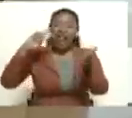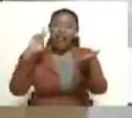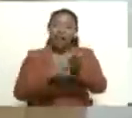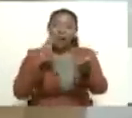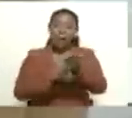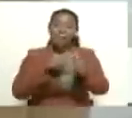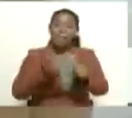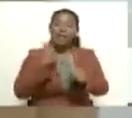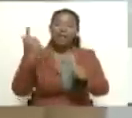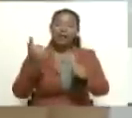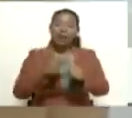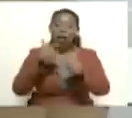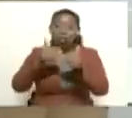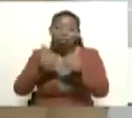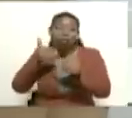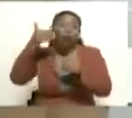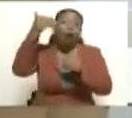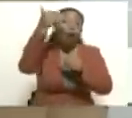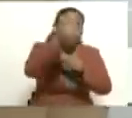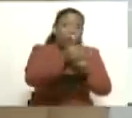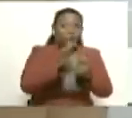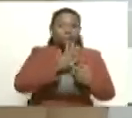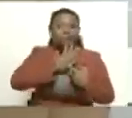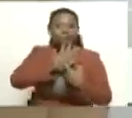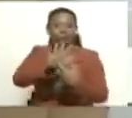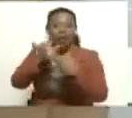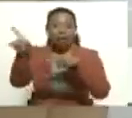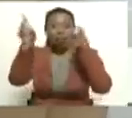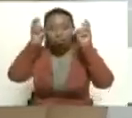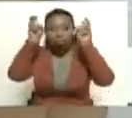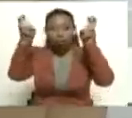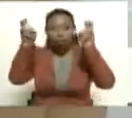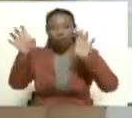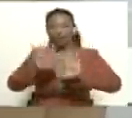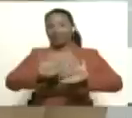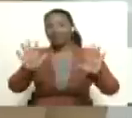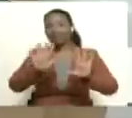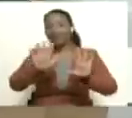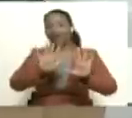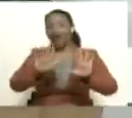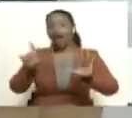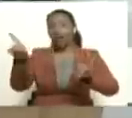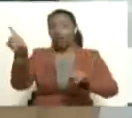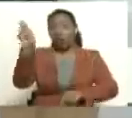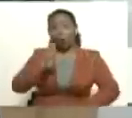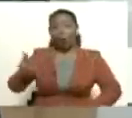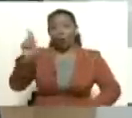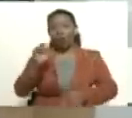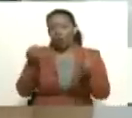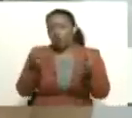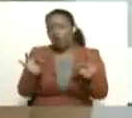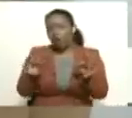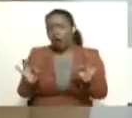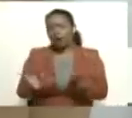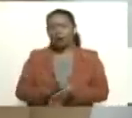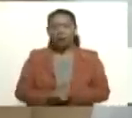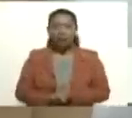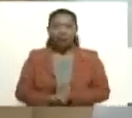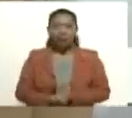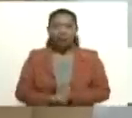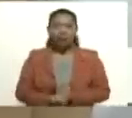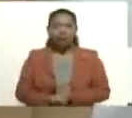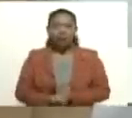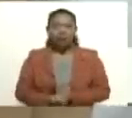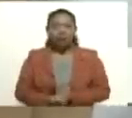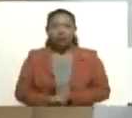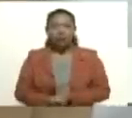de donde después parte ese concepto que ya es de uso cotidiano entre todos los que los legos que